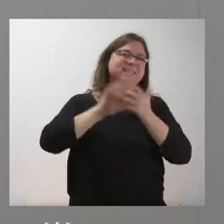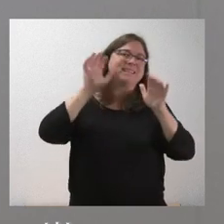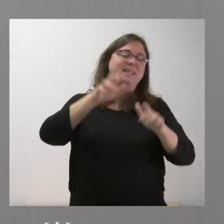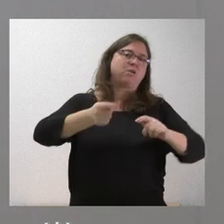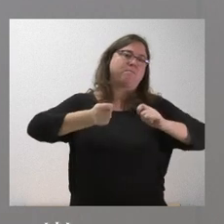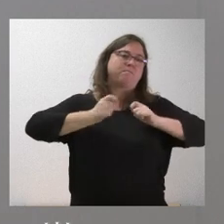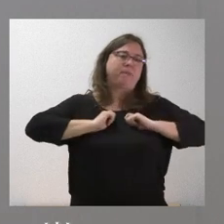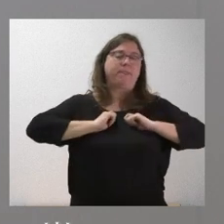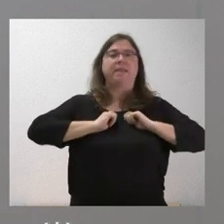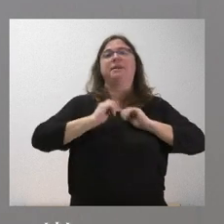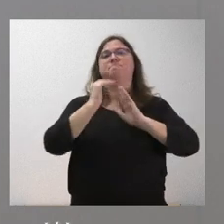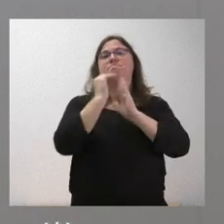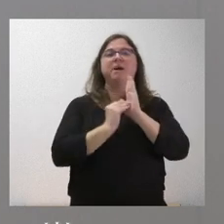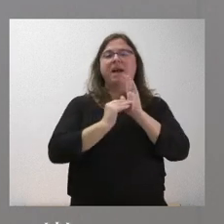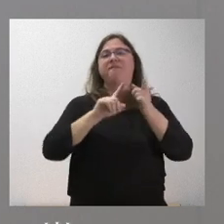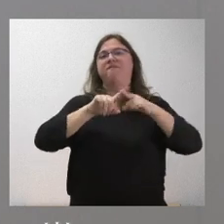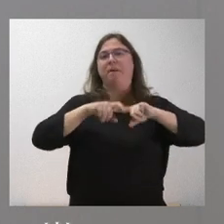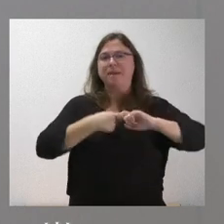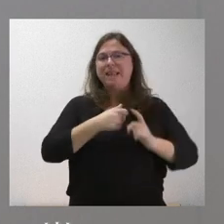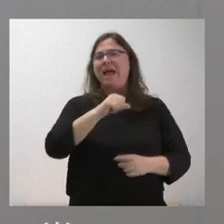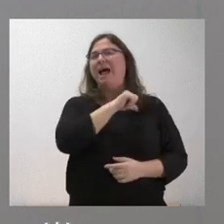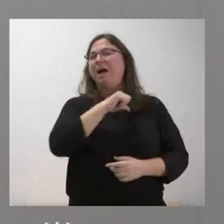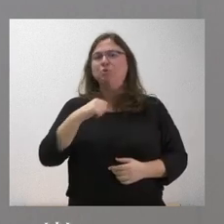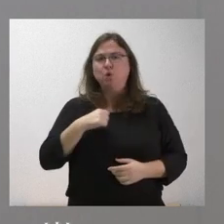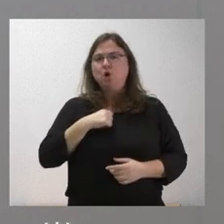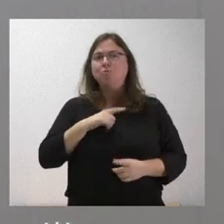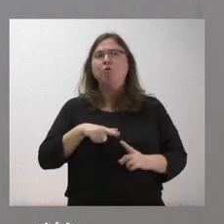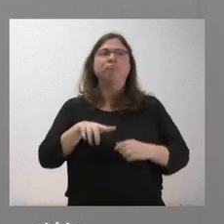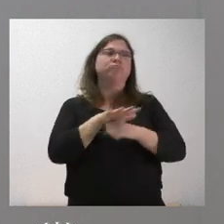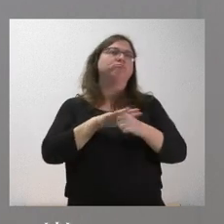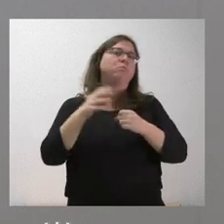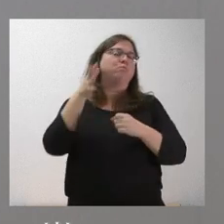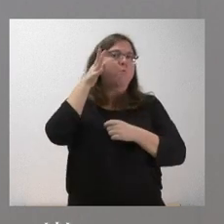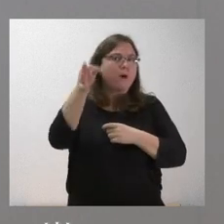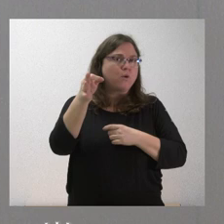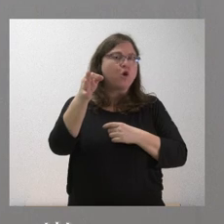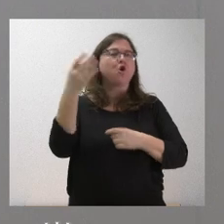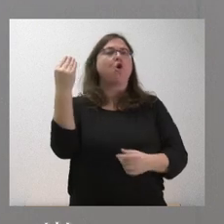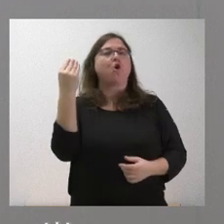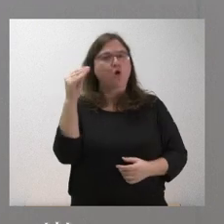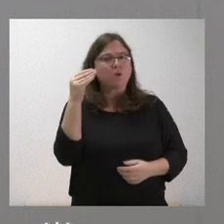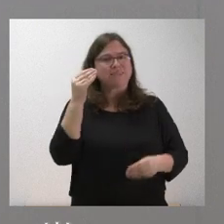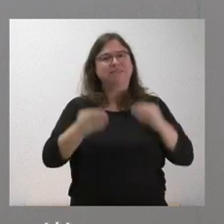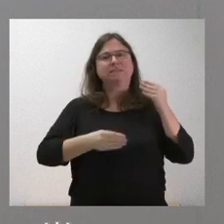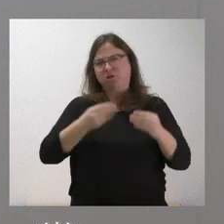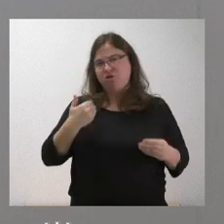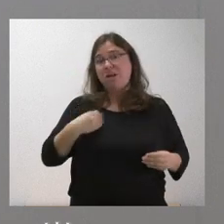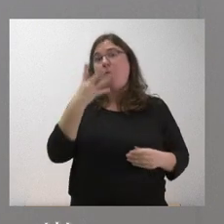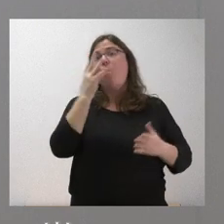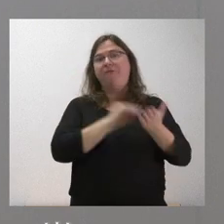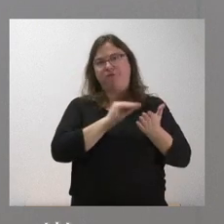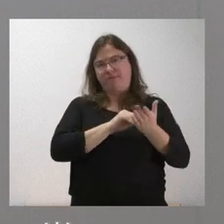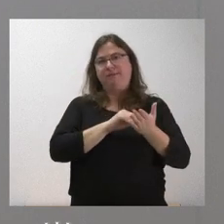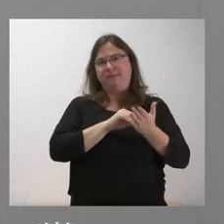impuestos pues para las familias para los autónomos nos permite bajar impuestos para el mundo rural para los jóvenes y lo hemos hecho ya cuatro veces